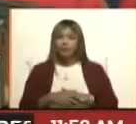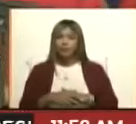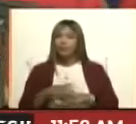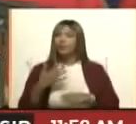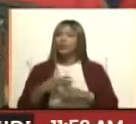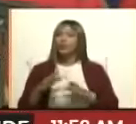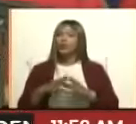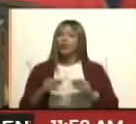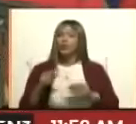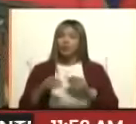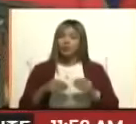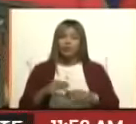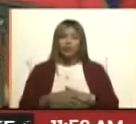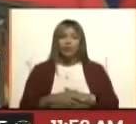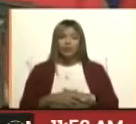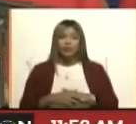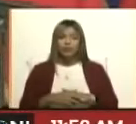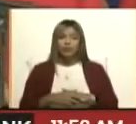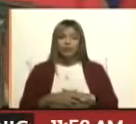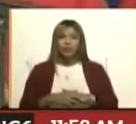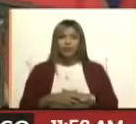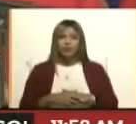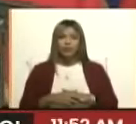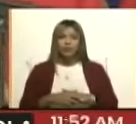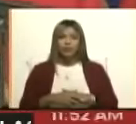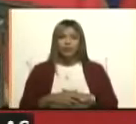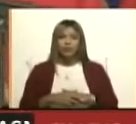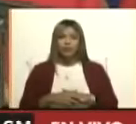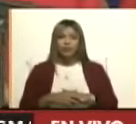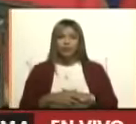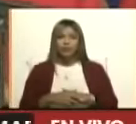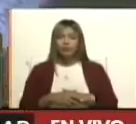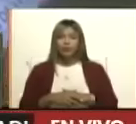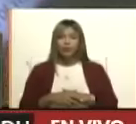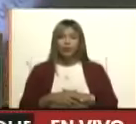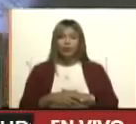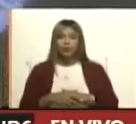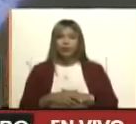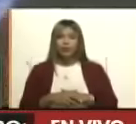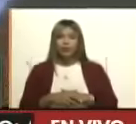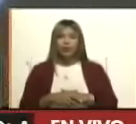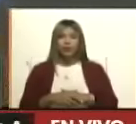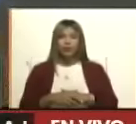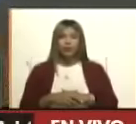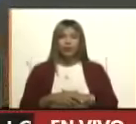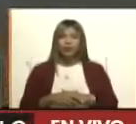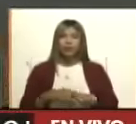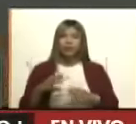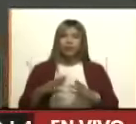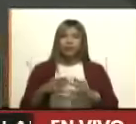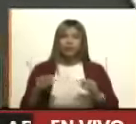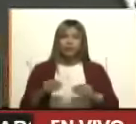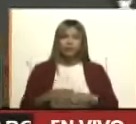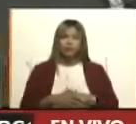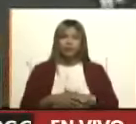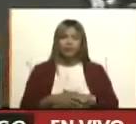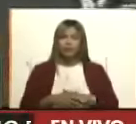de todas esas situaciones. Vamos entonces ahora a esta participación con